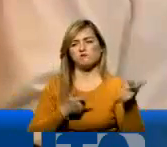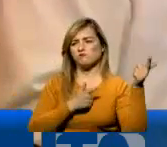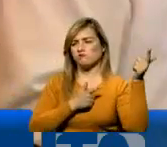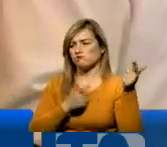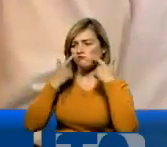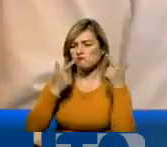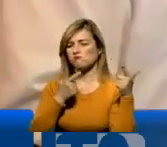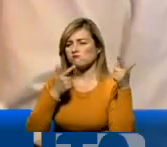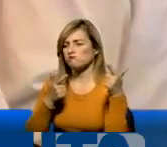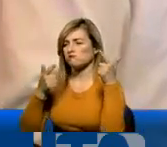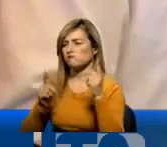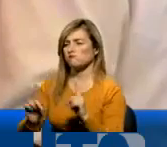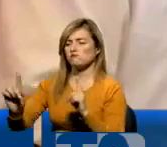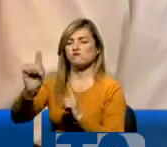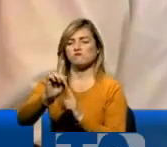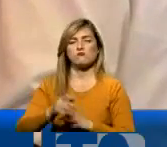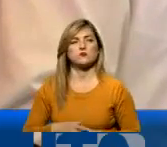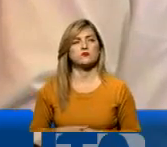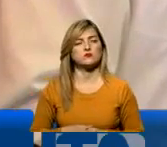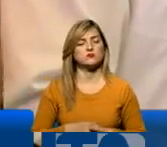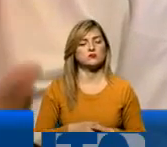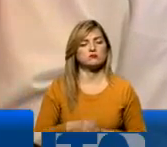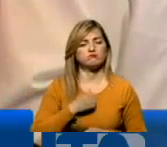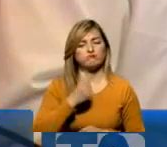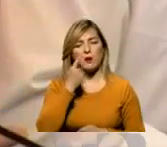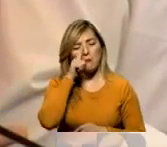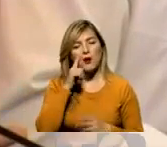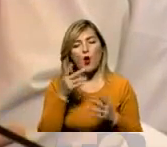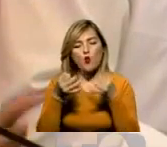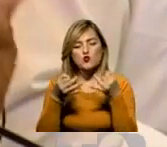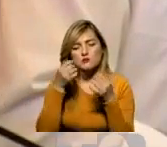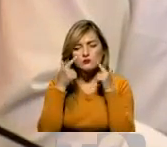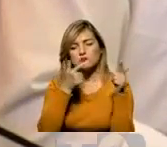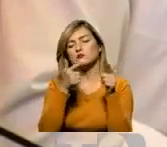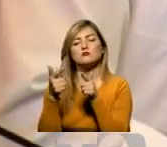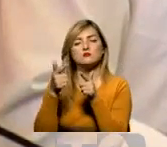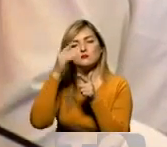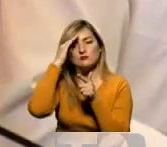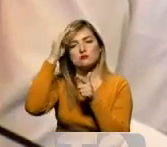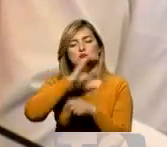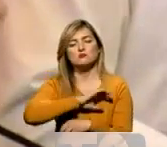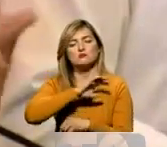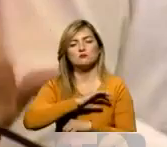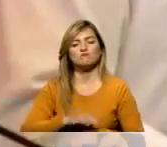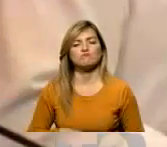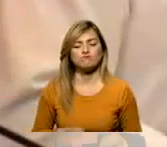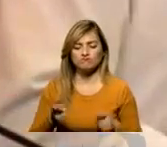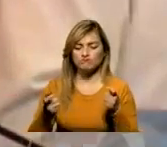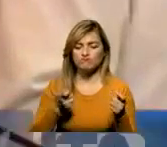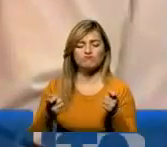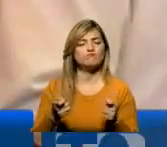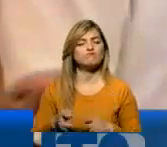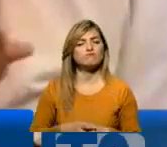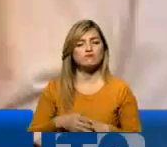esquina a esquina, hasta nuestro personal de justicia y vigilancia, de la Policía Metropolitana, de control de